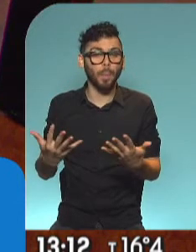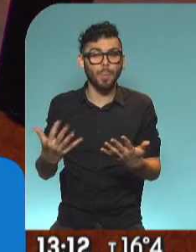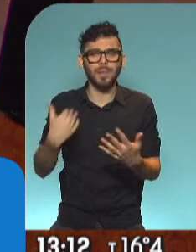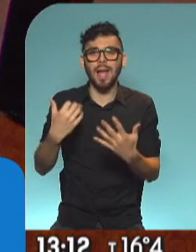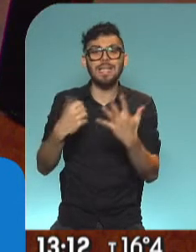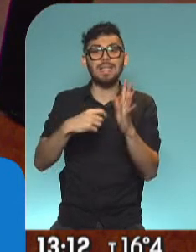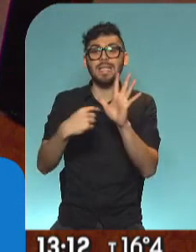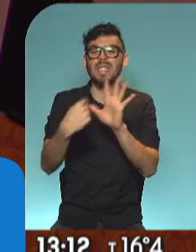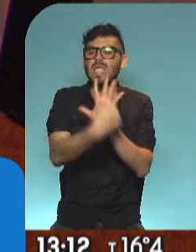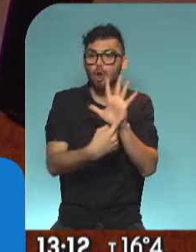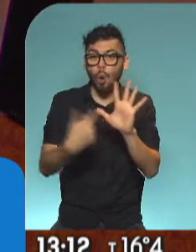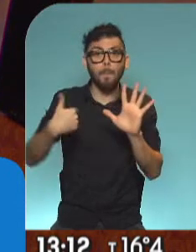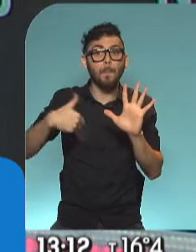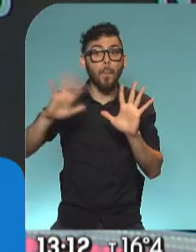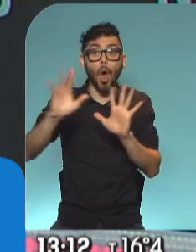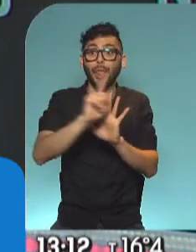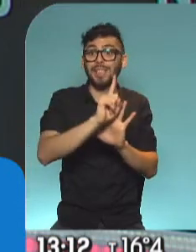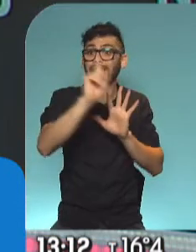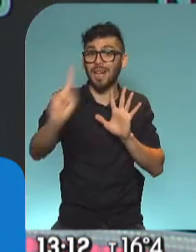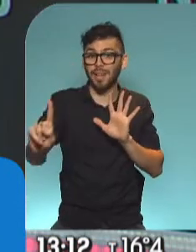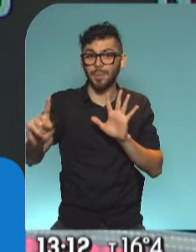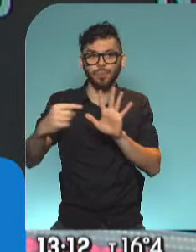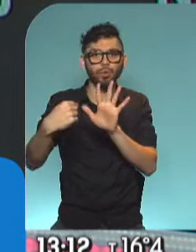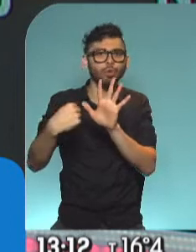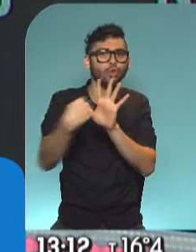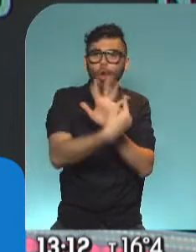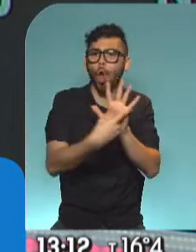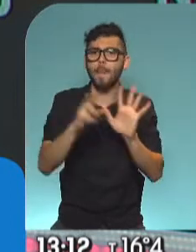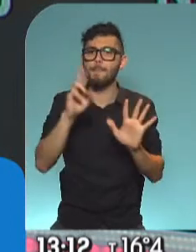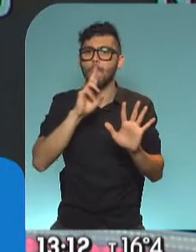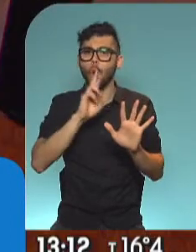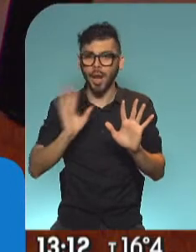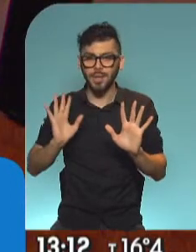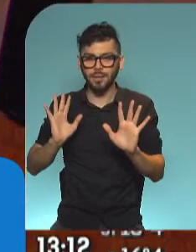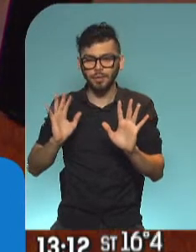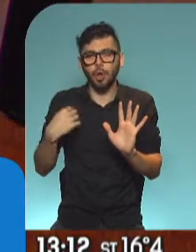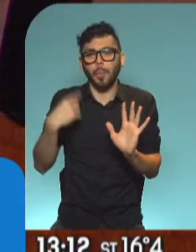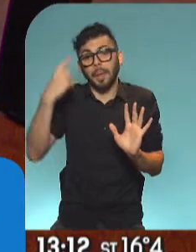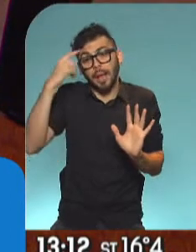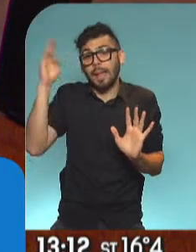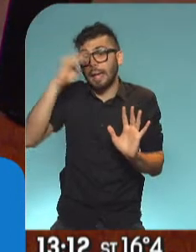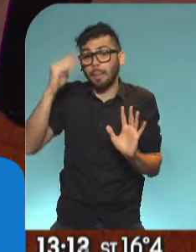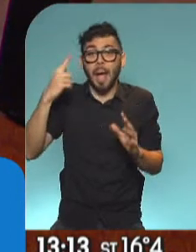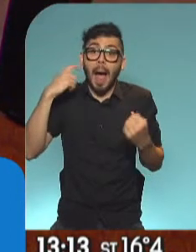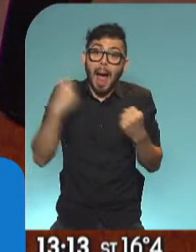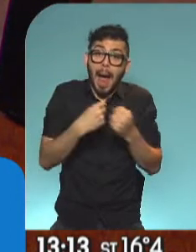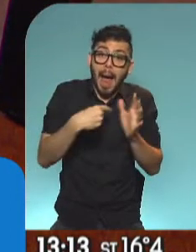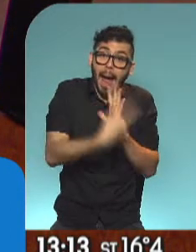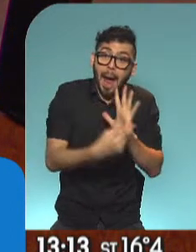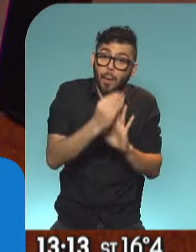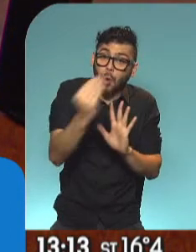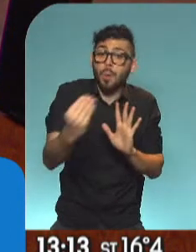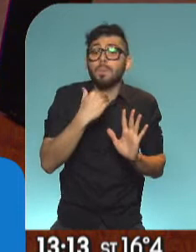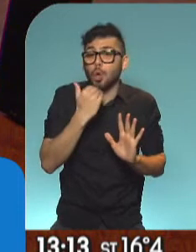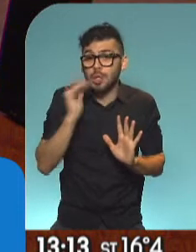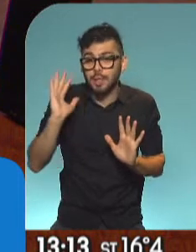vamos a ver de las posibles candidatas son todas mujeres, a pesar de que imagino que Trump, no sé si está muy de acuerdo con eso, pero sabe que hay